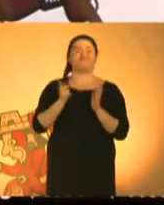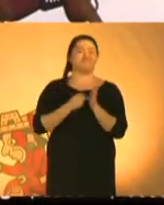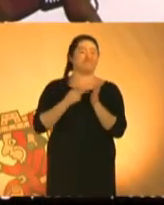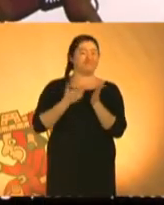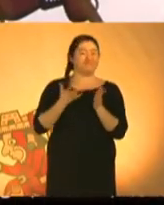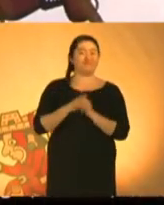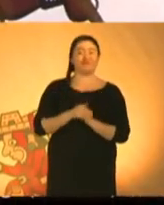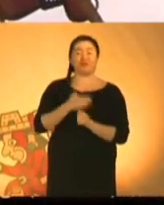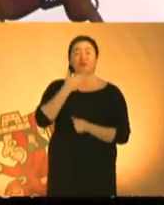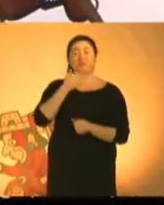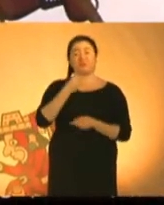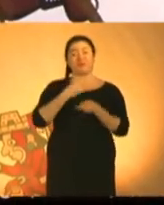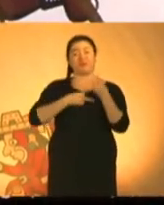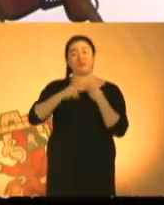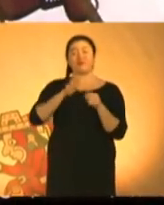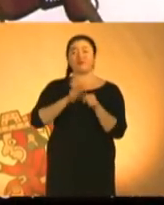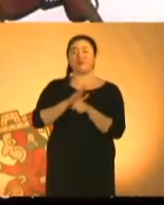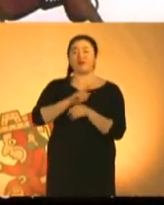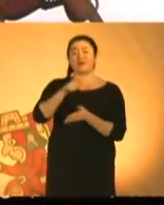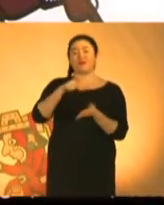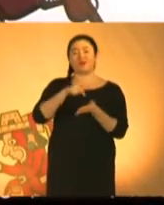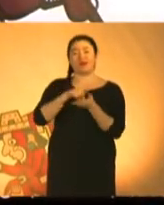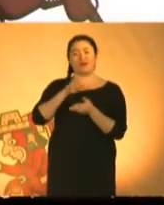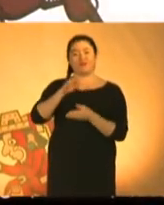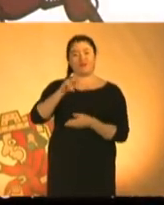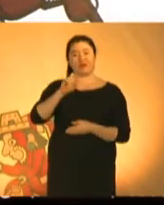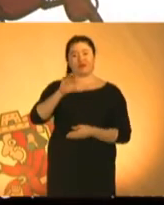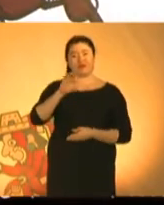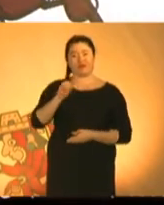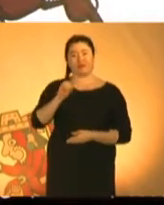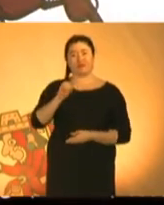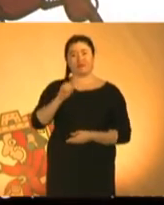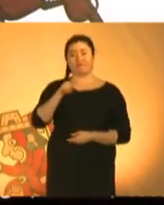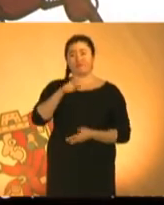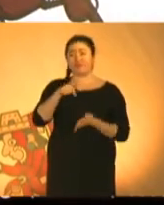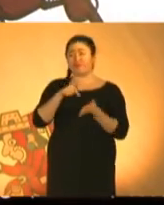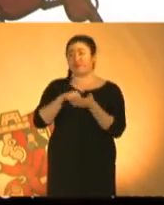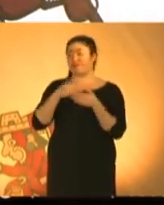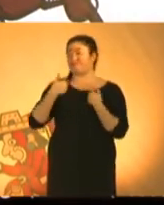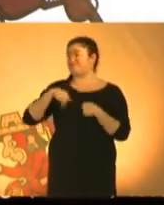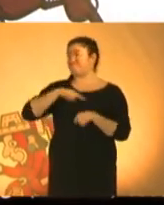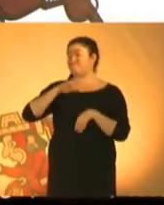haghenbeck a una mesa que pues la verdad que ya le teníamos muchas ganas sobre todo